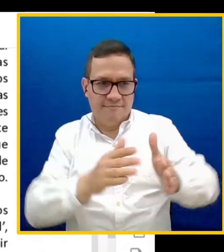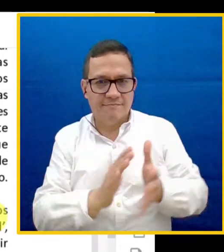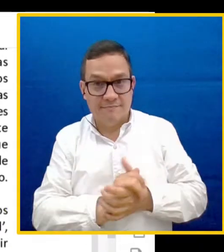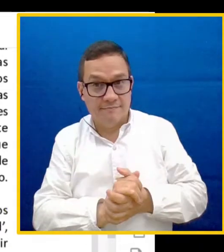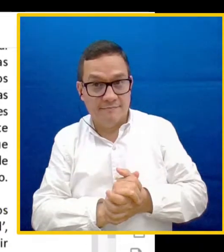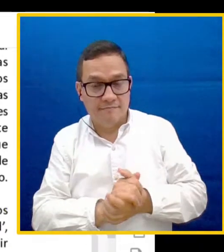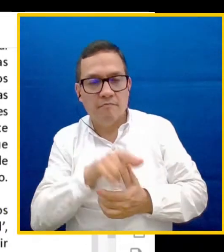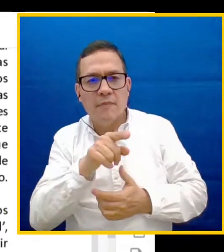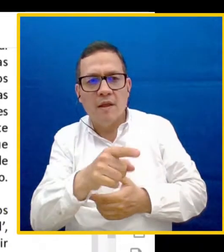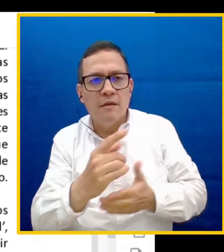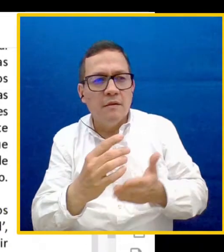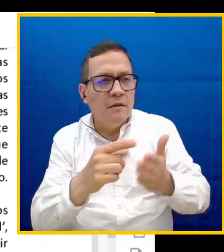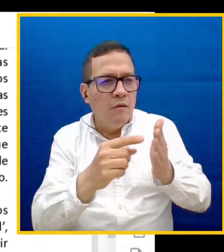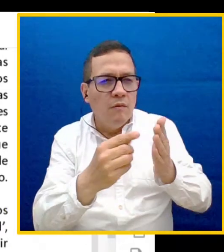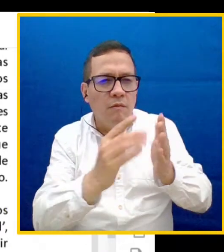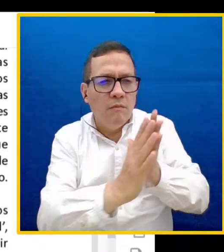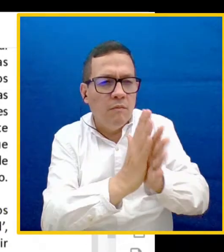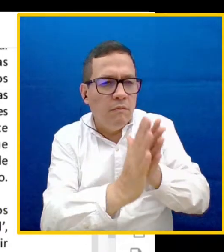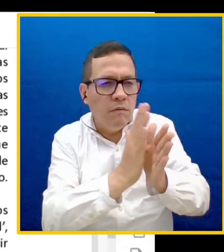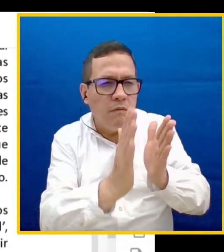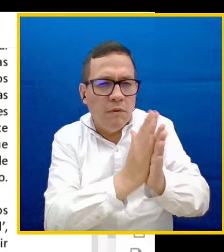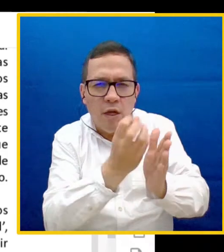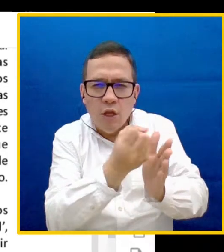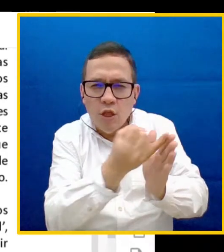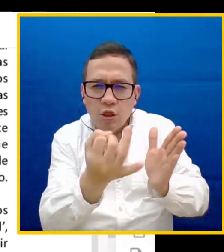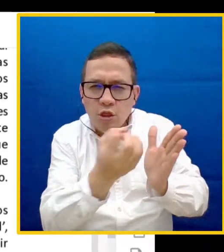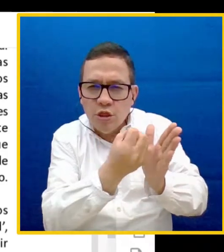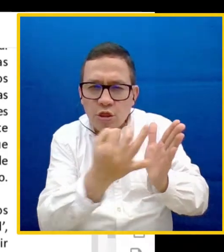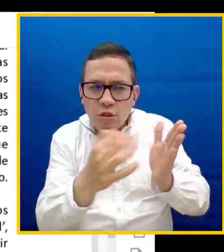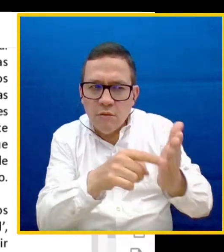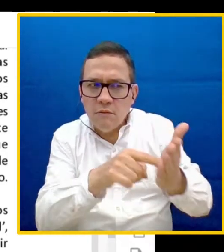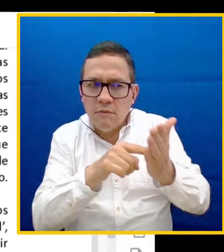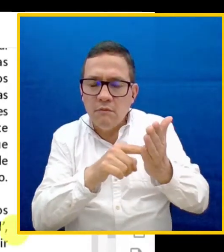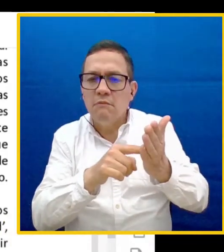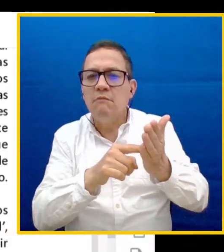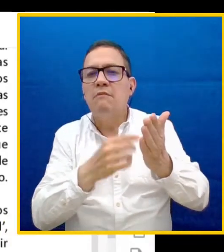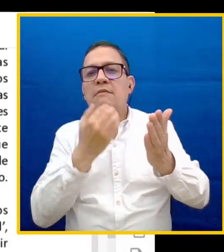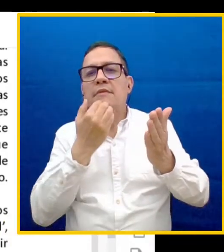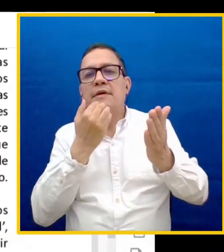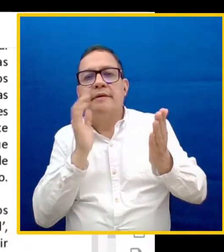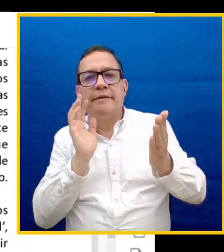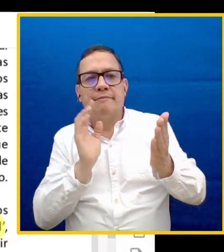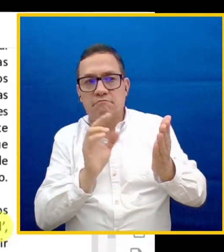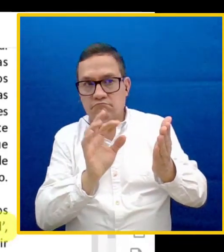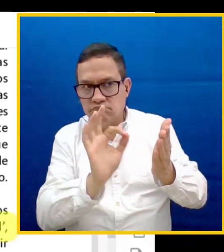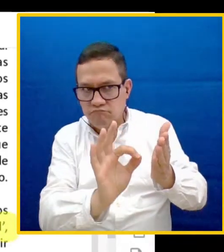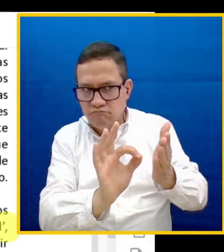Los datos numéricos están ligados generalmente a ideas como